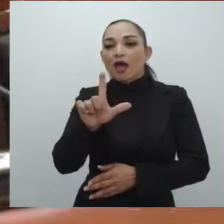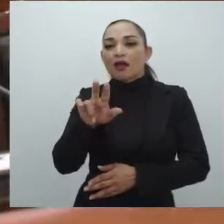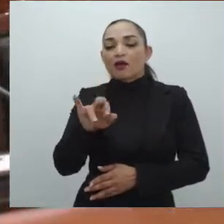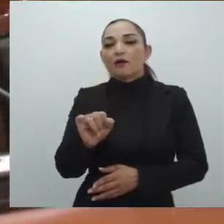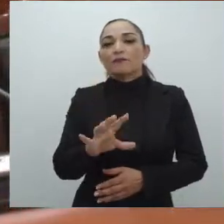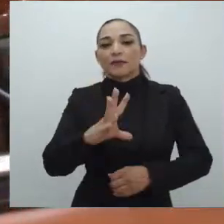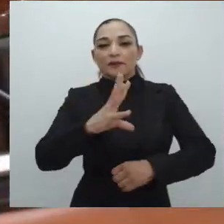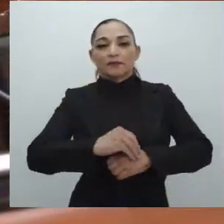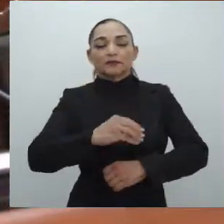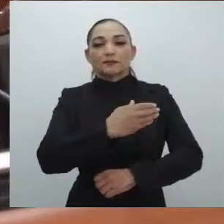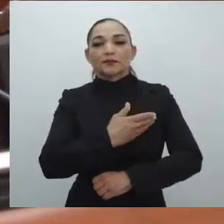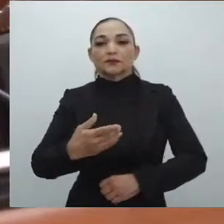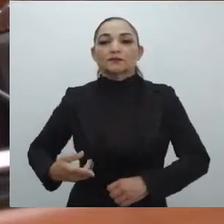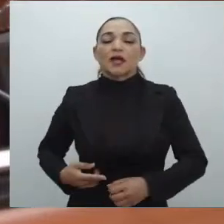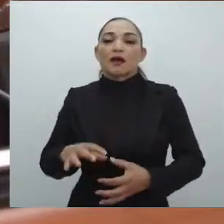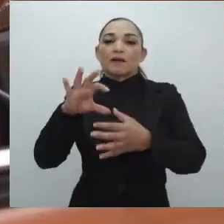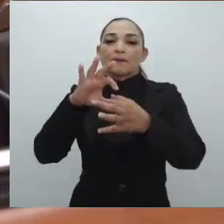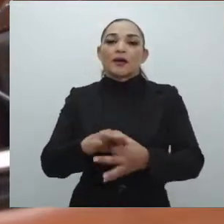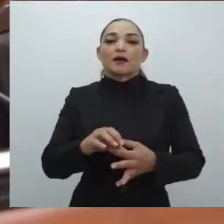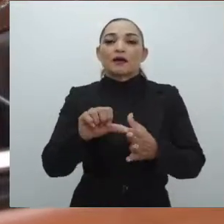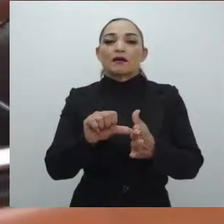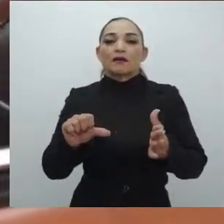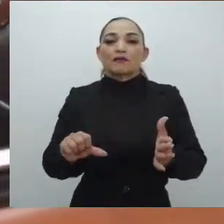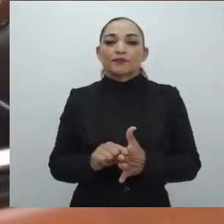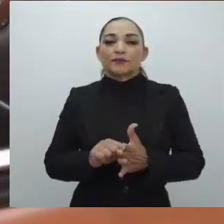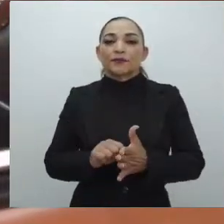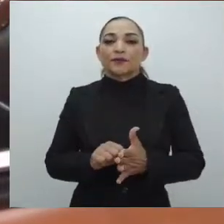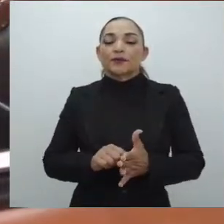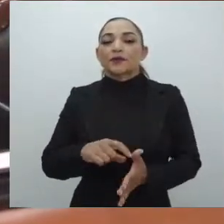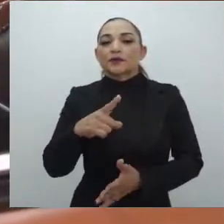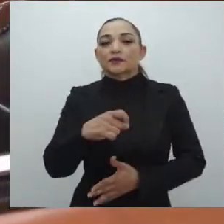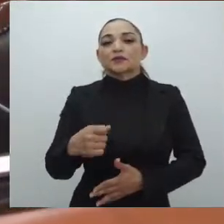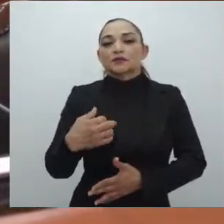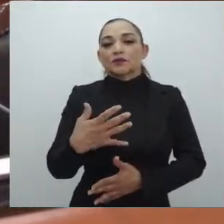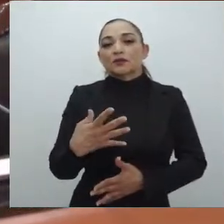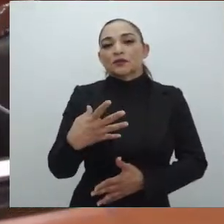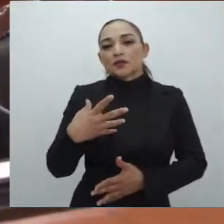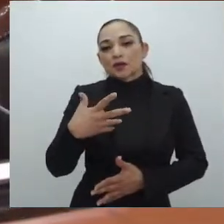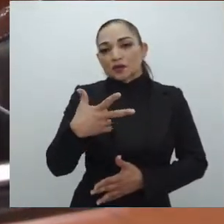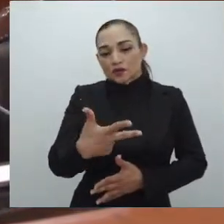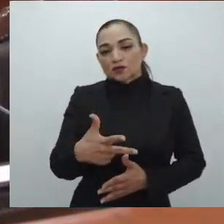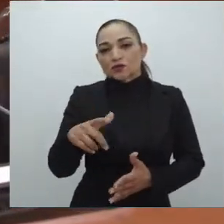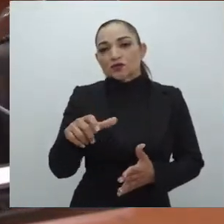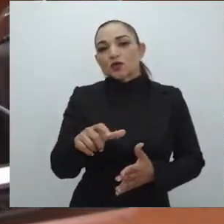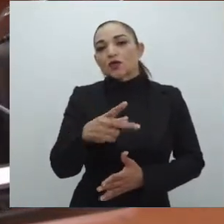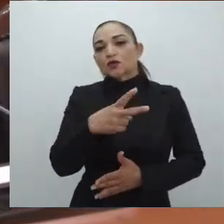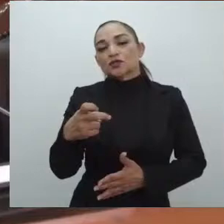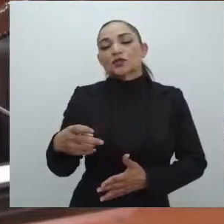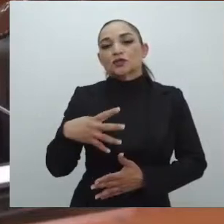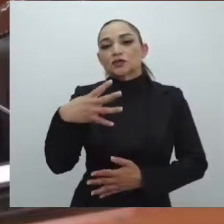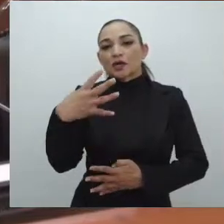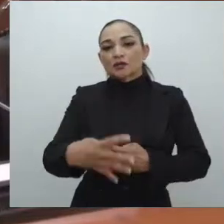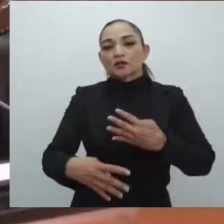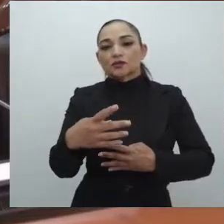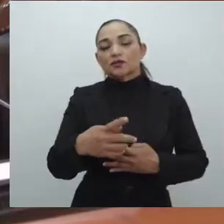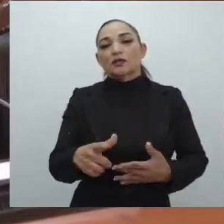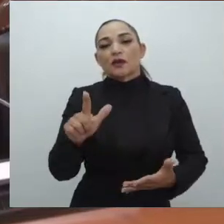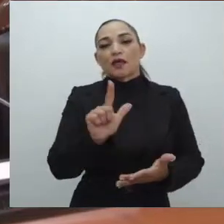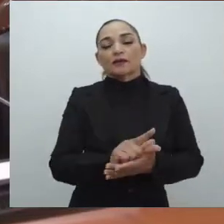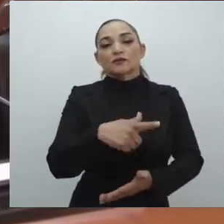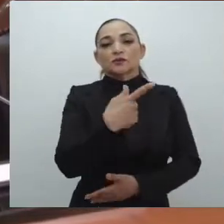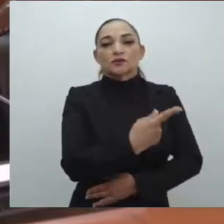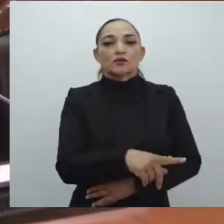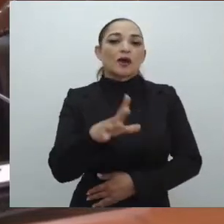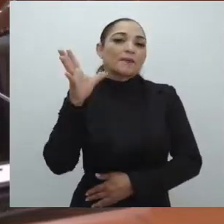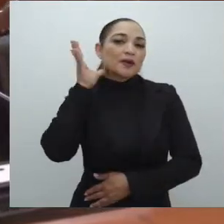diputado presidente. Con fundamento en lo que disponen los artículos 158 y 214 de la Ley Orgánica del Congreso del Estado, me